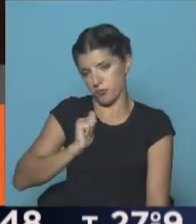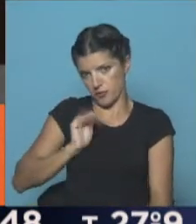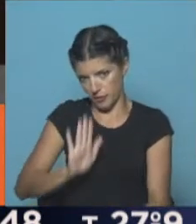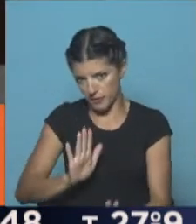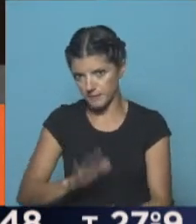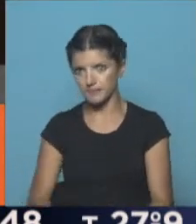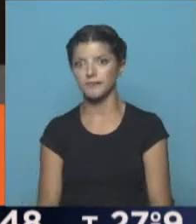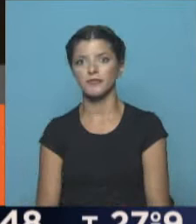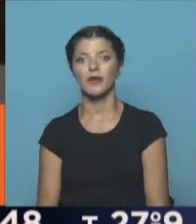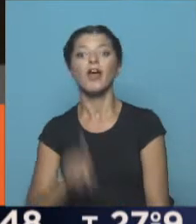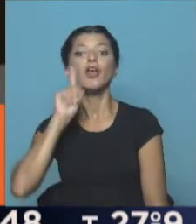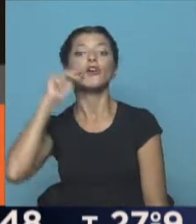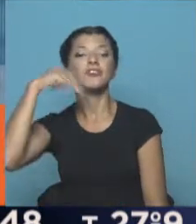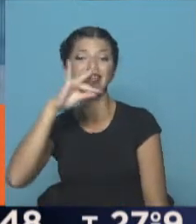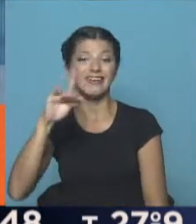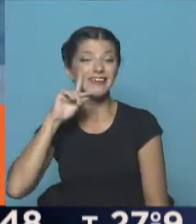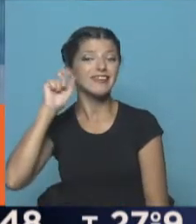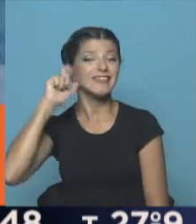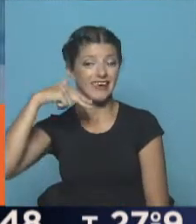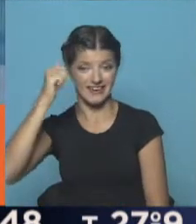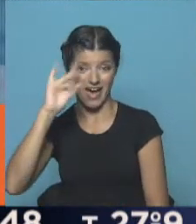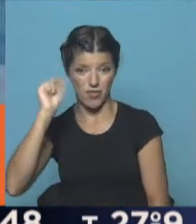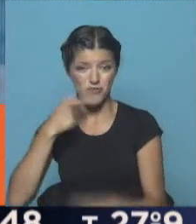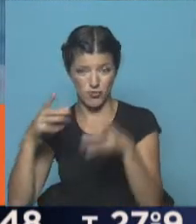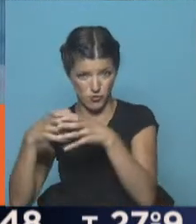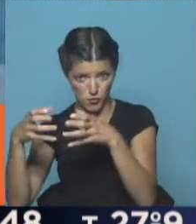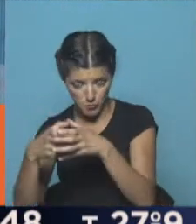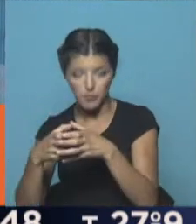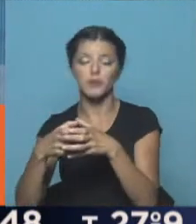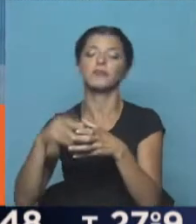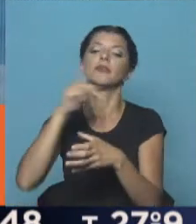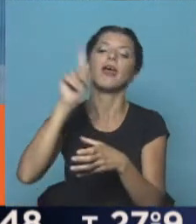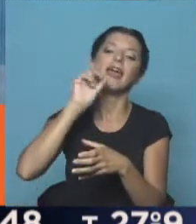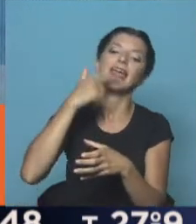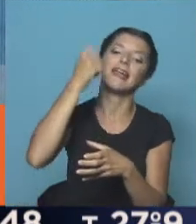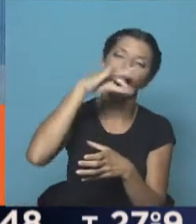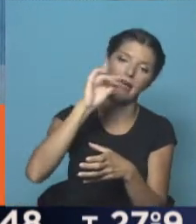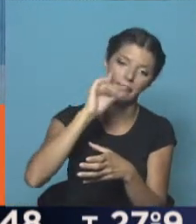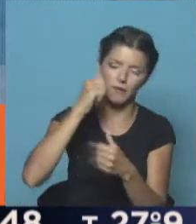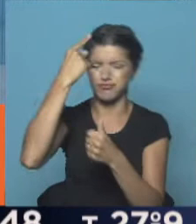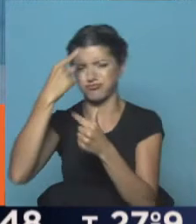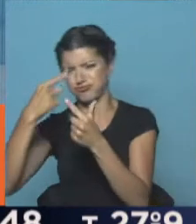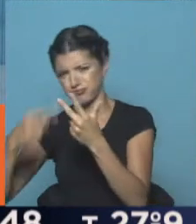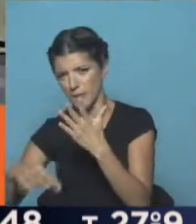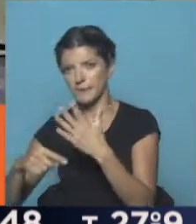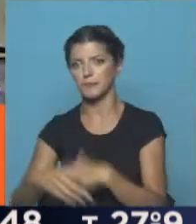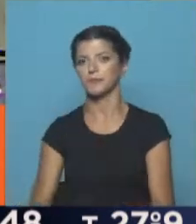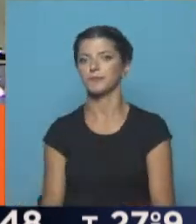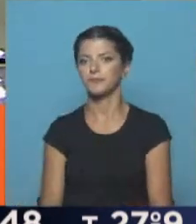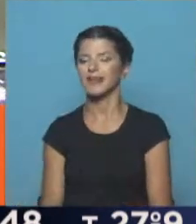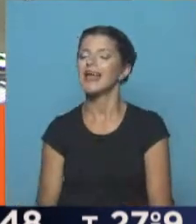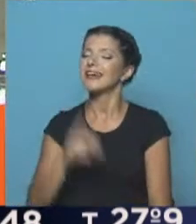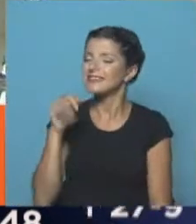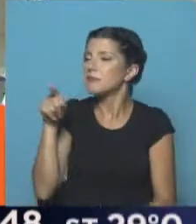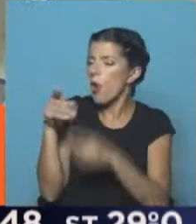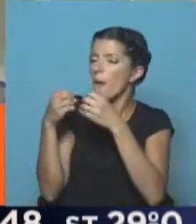indignados del caso empezando por islandia siguiendo por irlanda con una temporada efectivamente arrancó